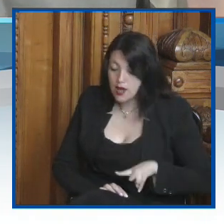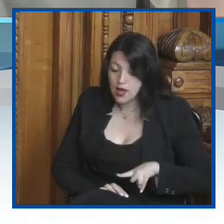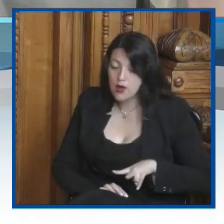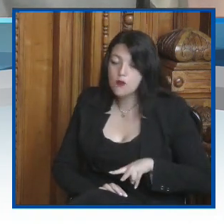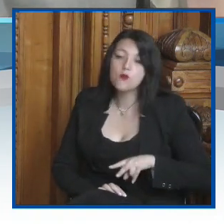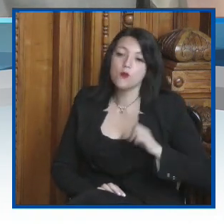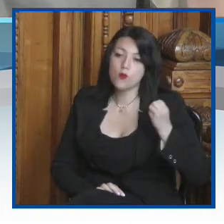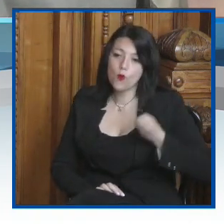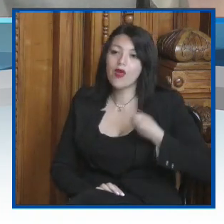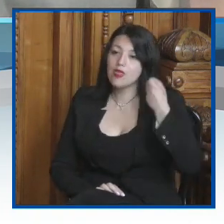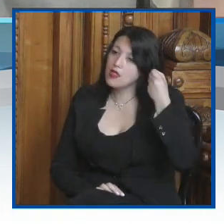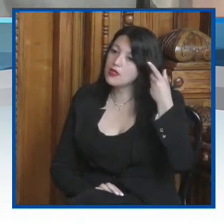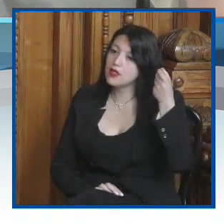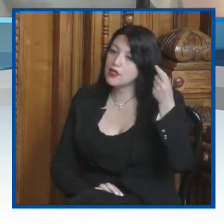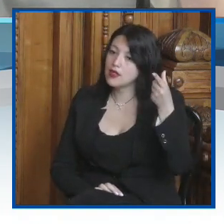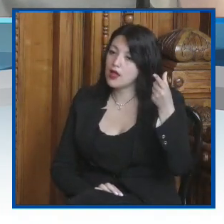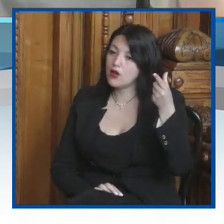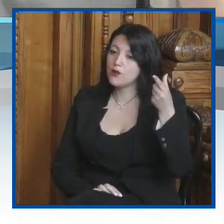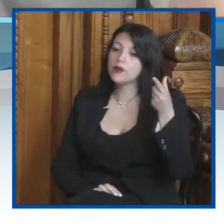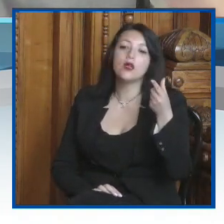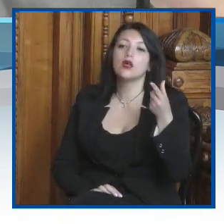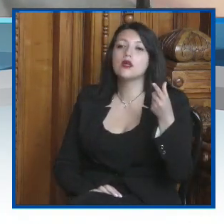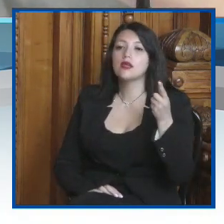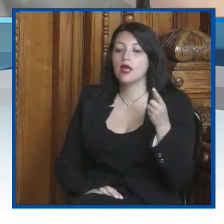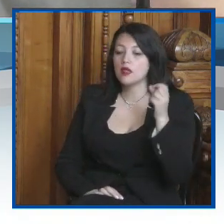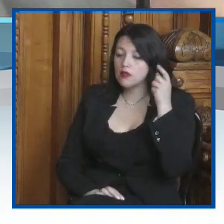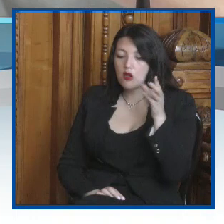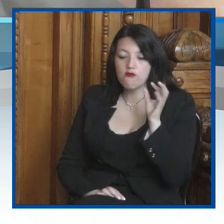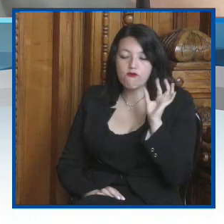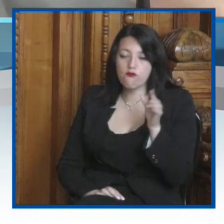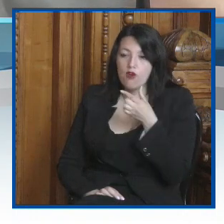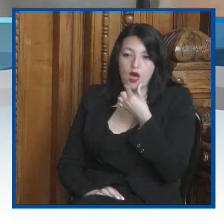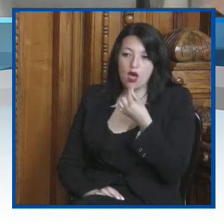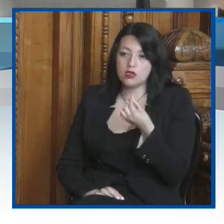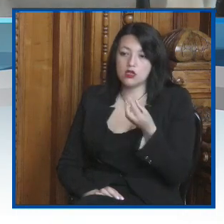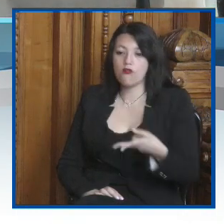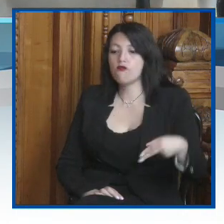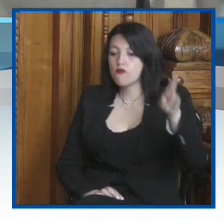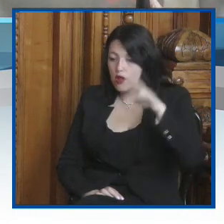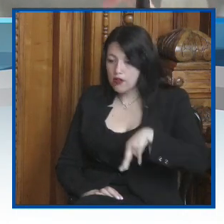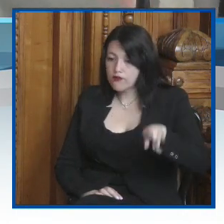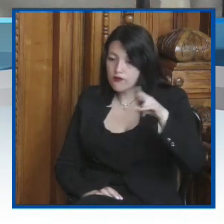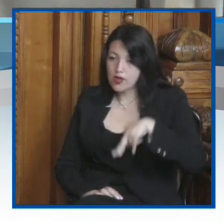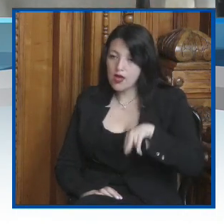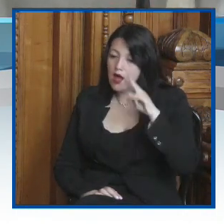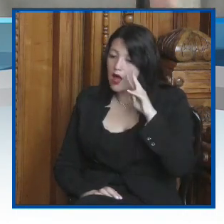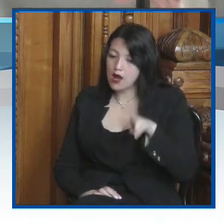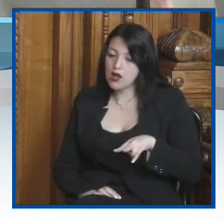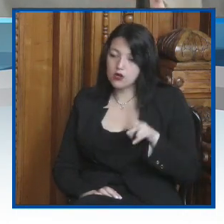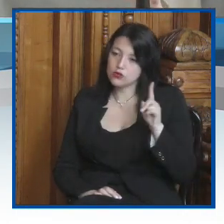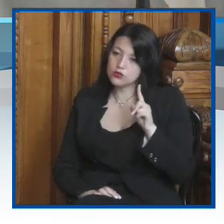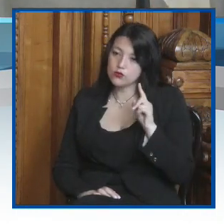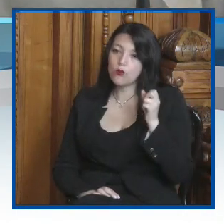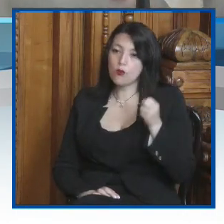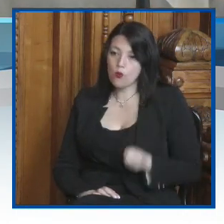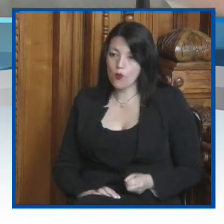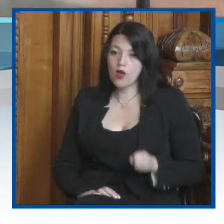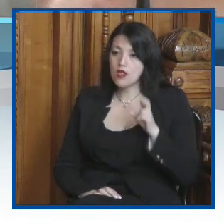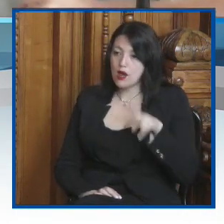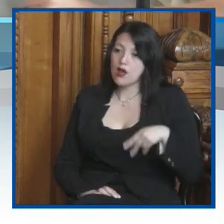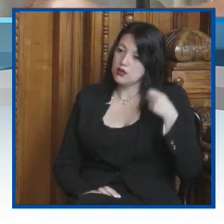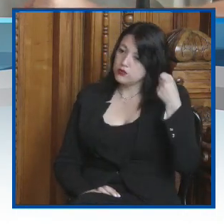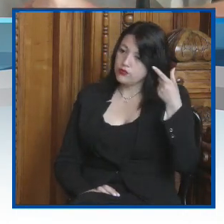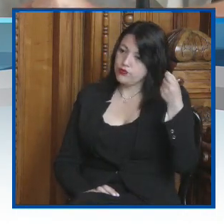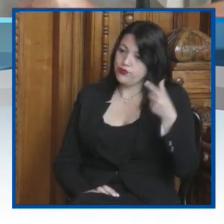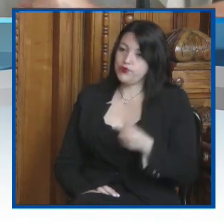persona lo pueda entender y comprender de una sola lectura y no tenga que volver a releerlo para despejar las citas, despejar la doctrina, despejar la